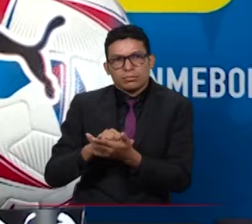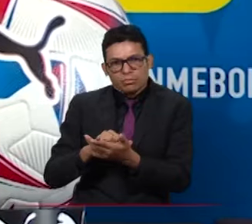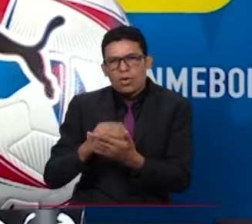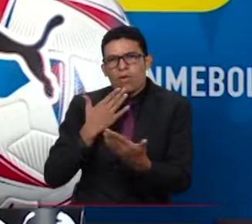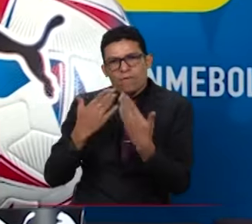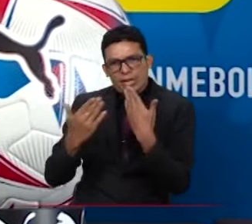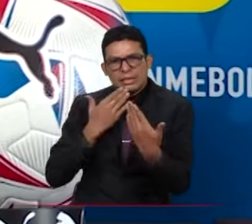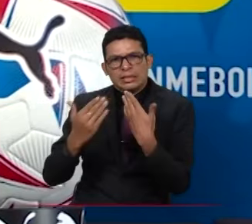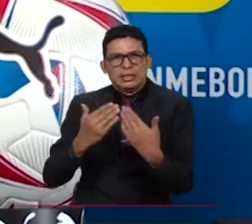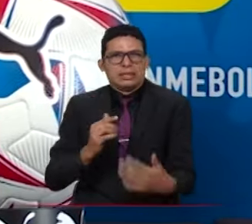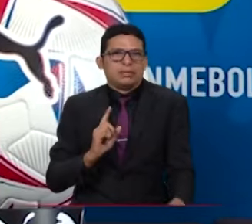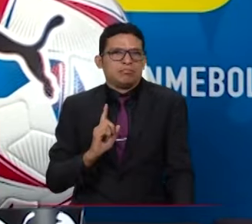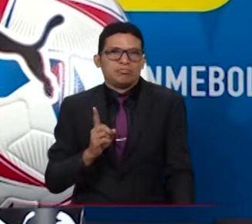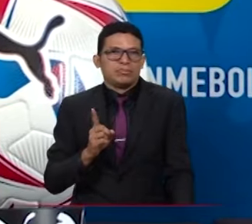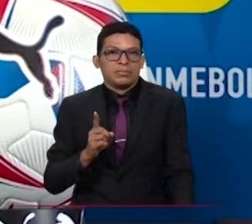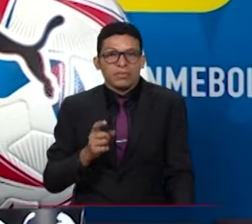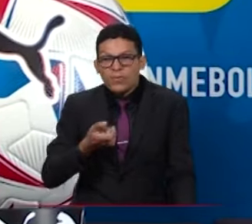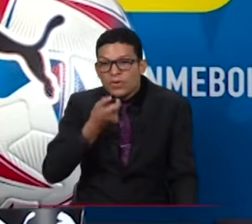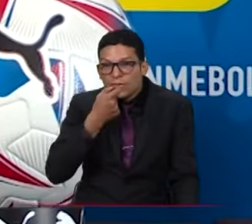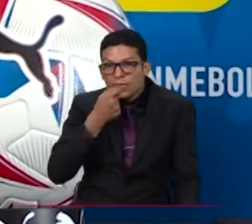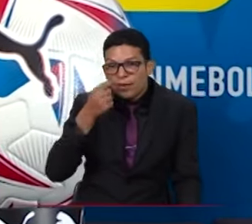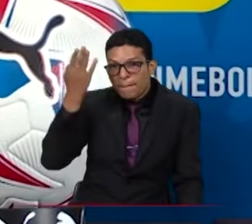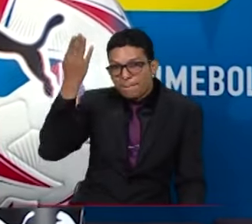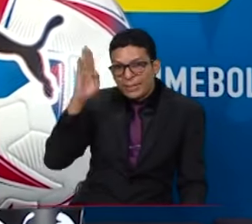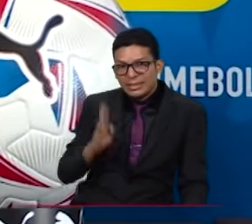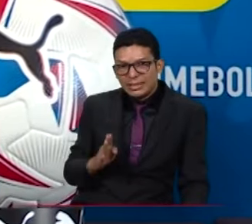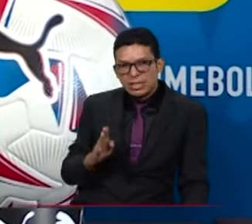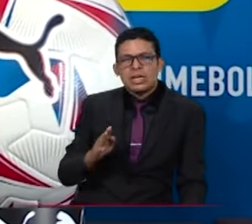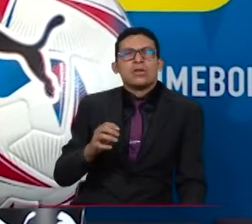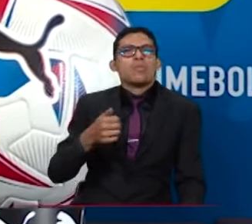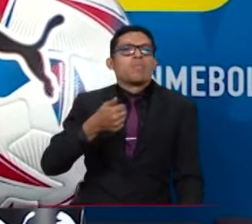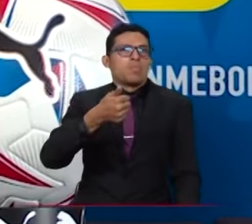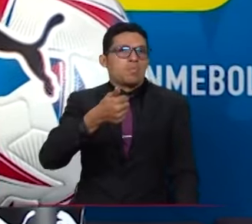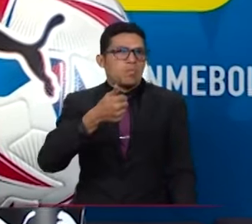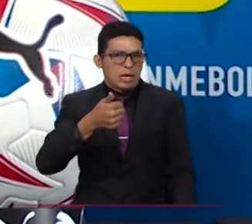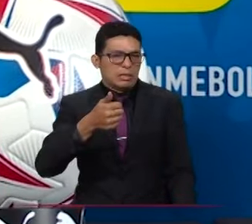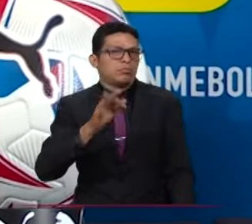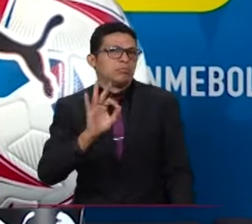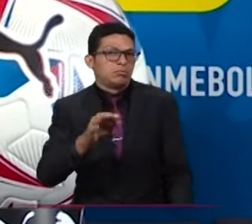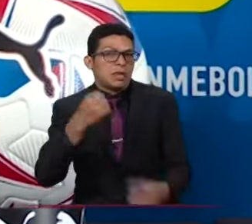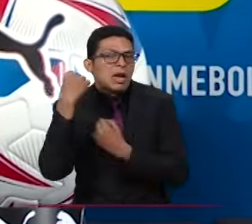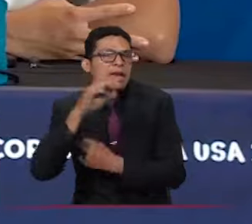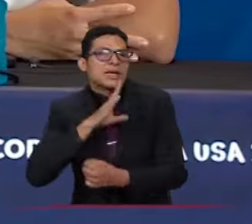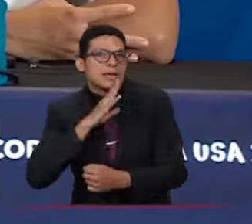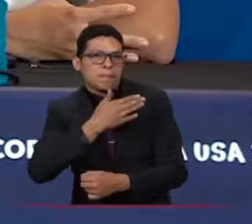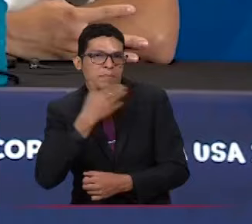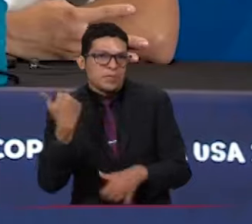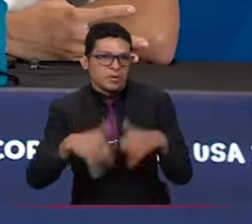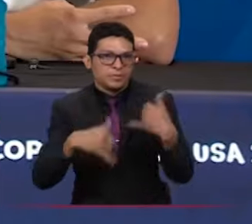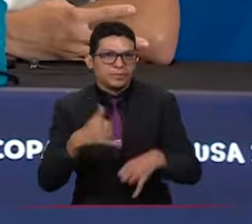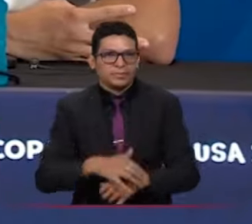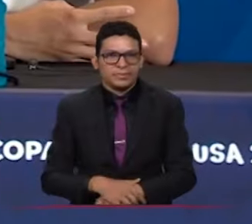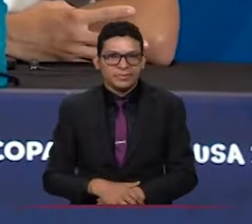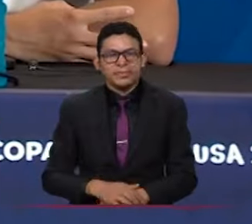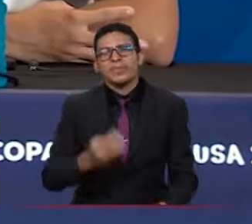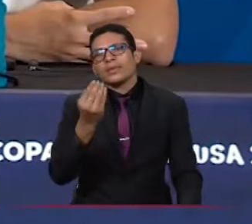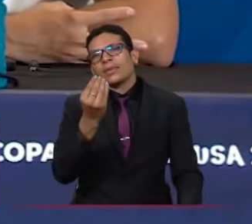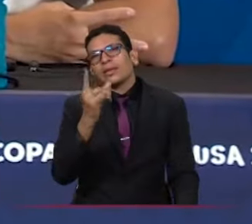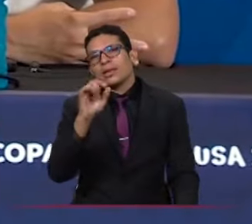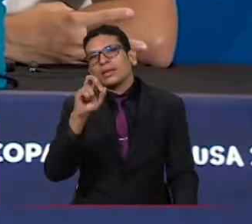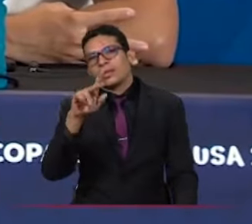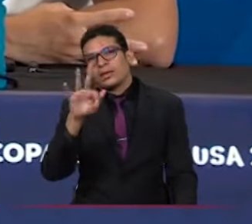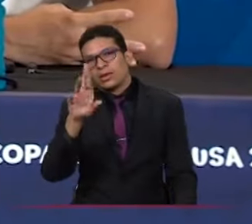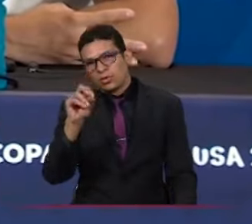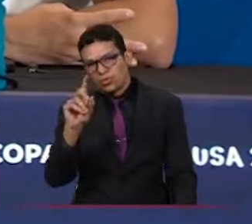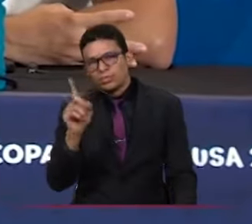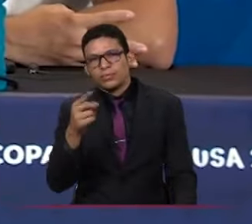confío en que el árbitro brasileño va a hacer un buen partido y que va a ganar el que juega mejor, ¿no? Y a Juan Fernando, ¿hay alguna preocupación de